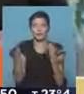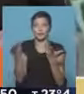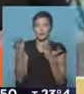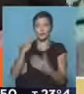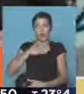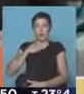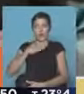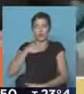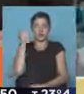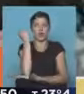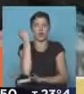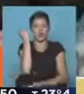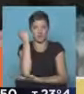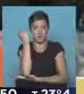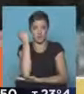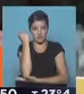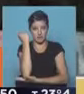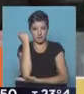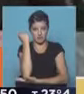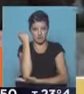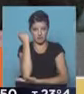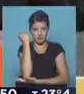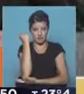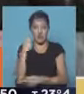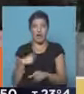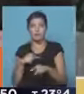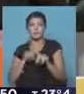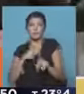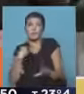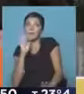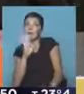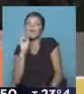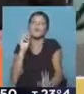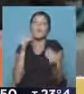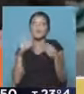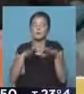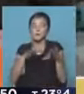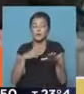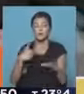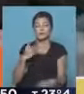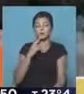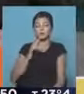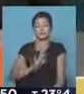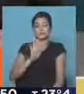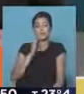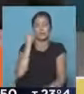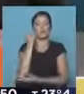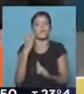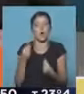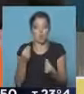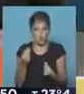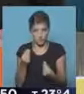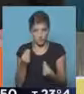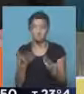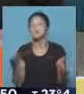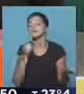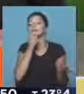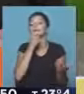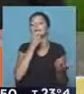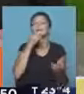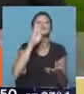están viviendo un poco de lado también atrás vemos qué pasa tienen un paladar más sombrío entonces se cierra eeuu y bueno